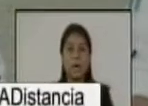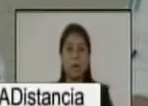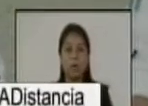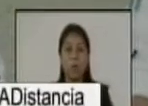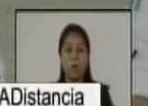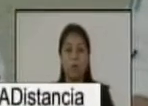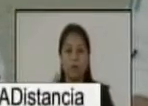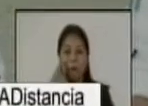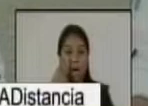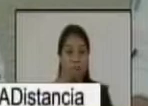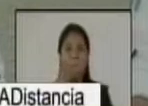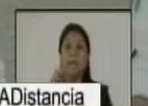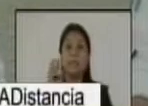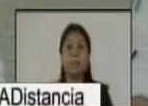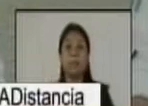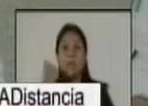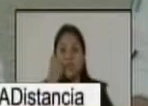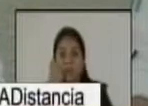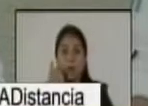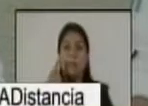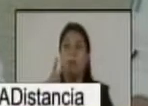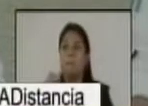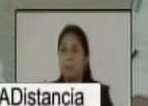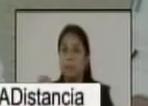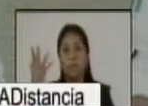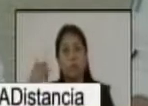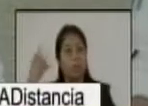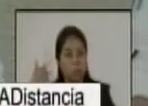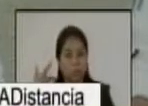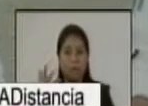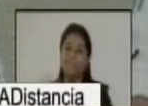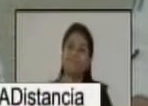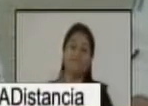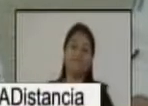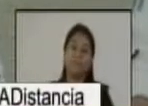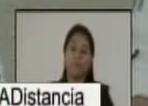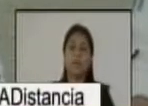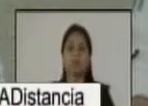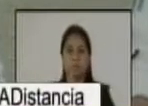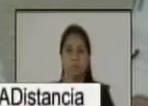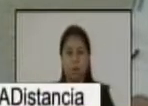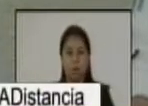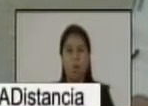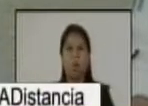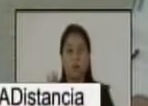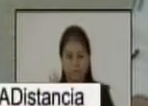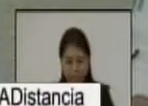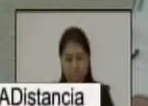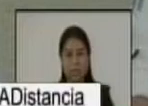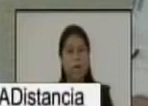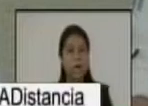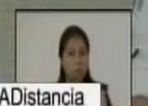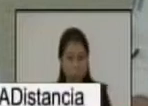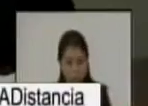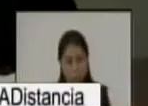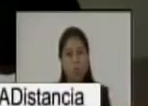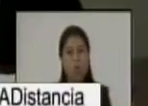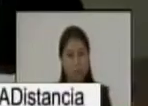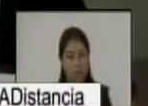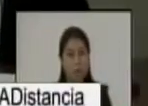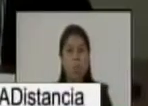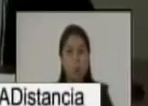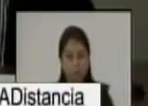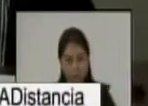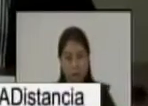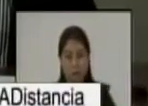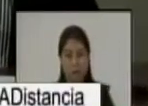casos diarios y tengamos que extremar medidas, sino que mantengamos los contagios controlados como ahorita. El